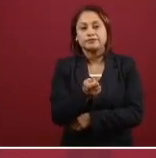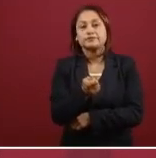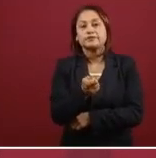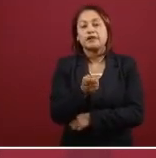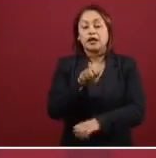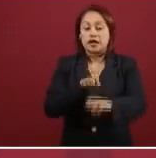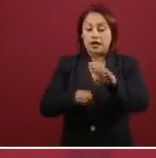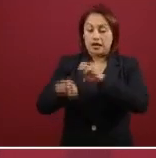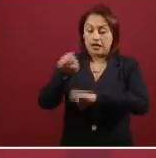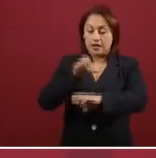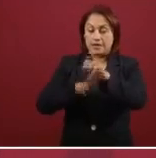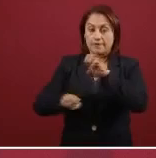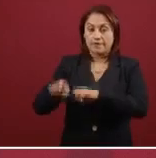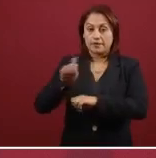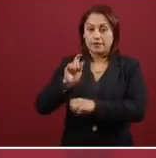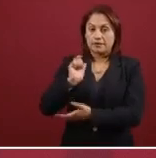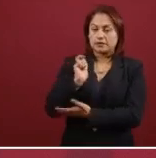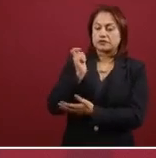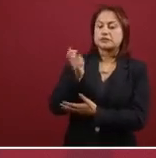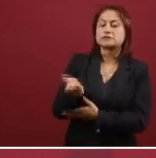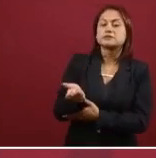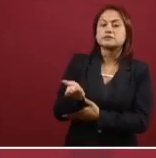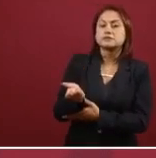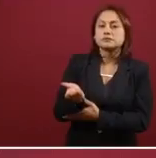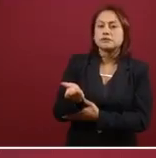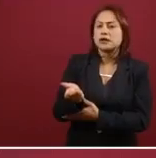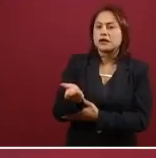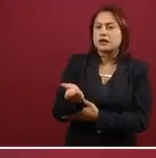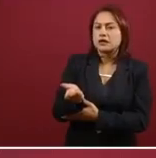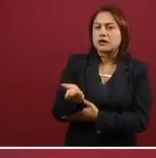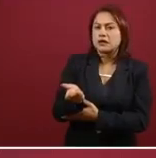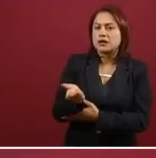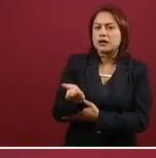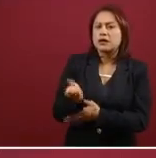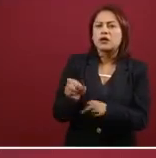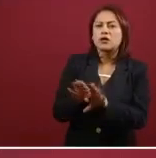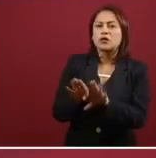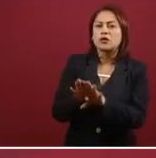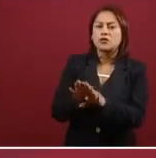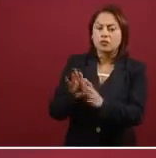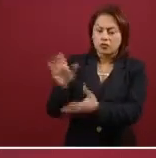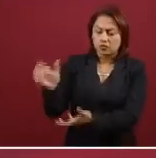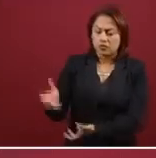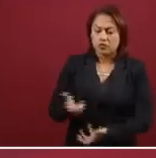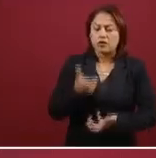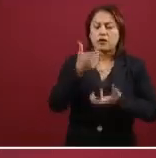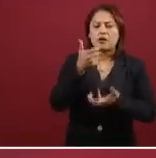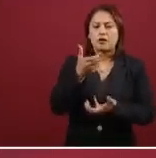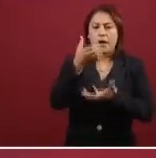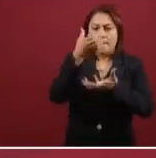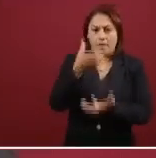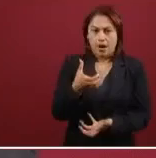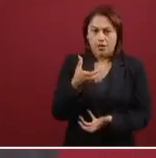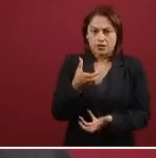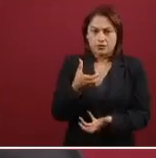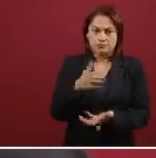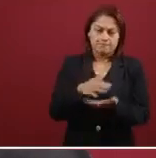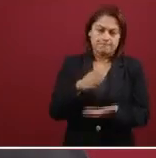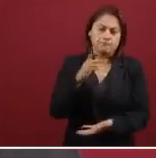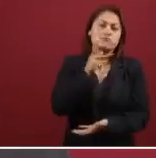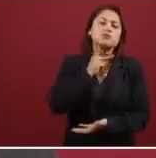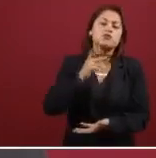empresas se les paga por barril recuperado, por barril producido, solo que